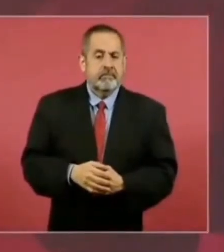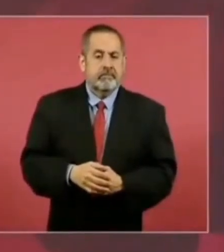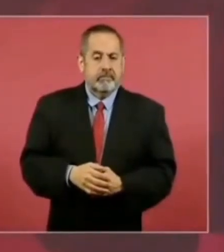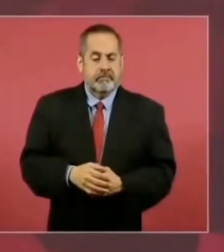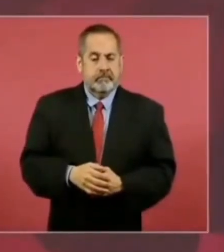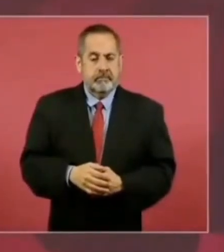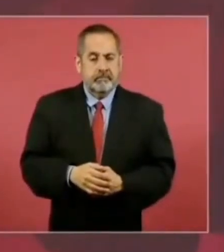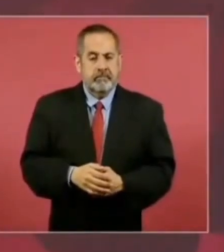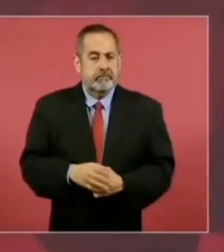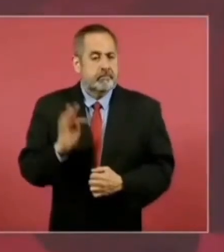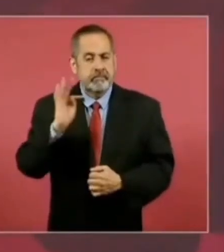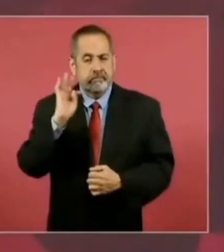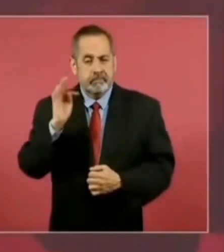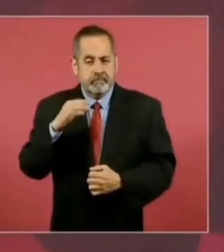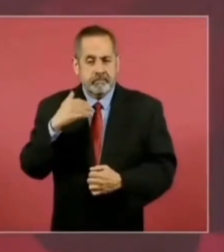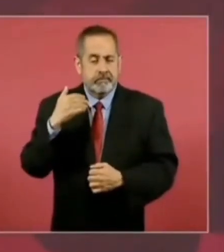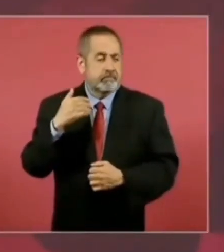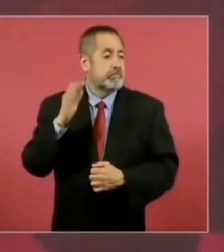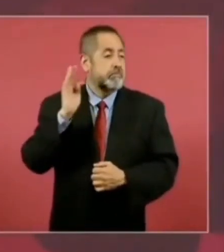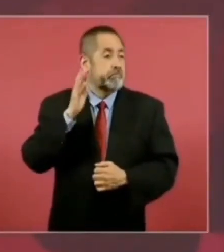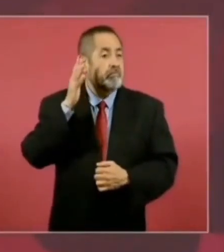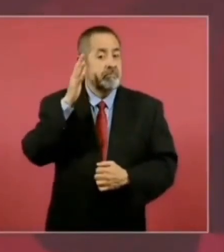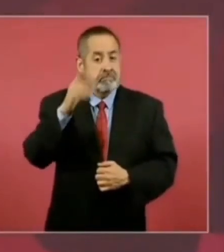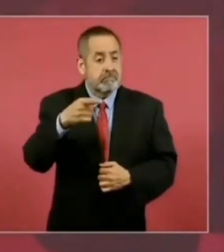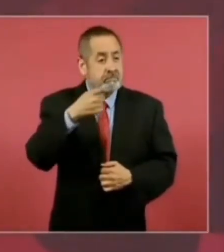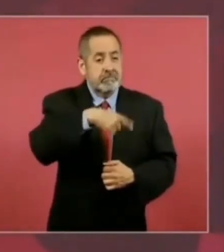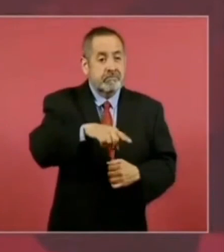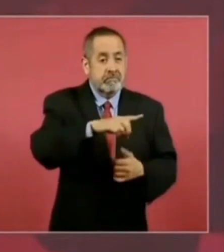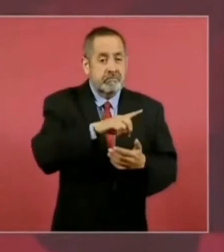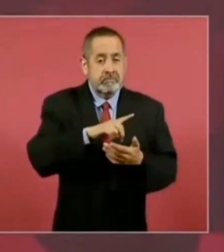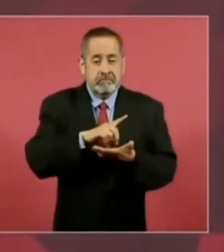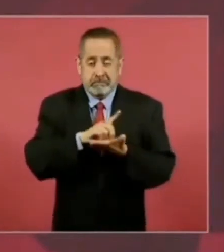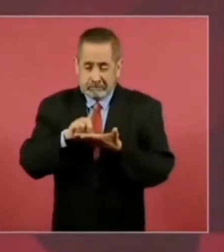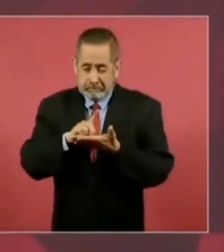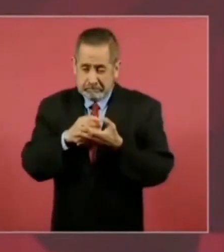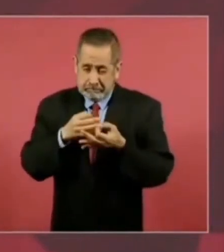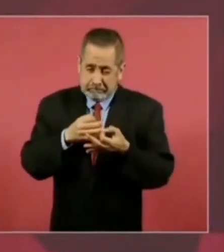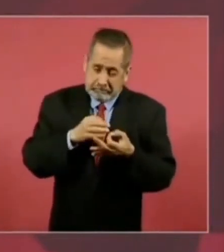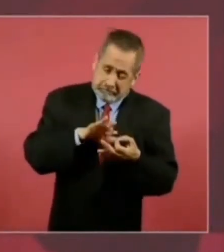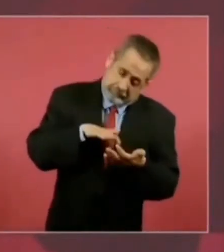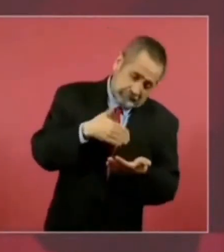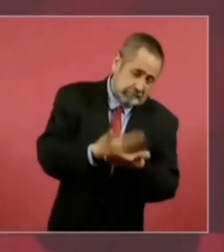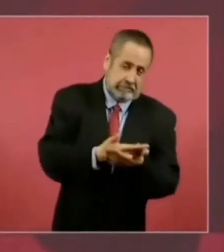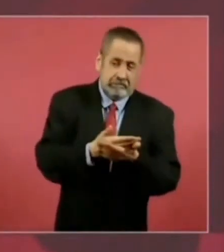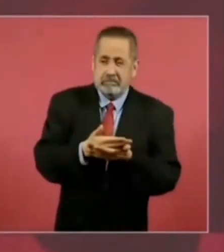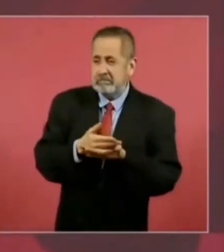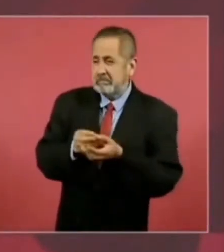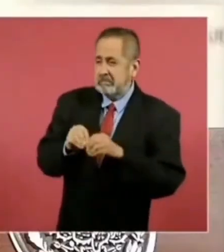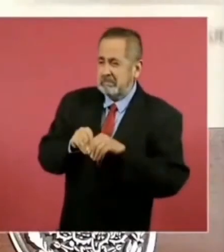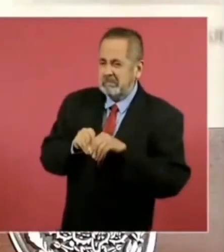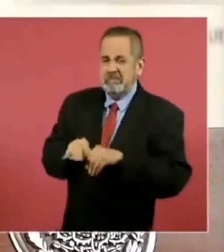una pandemia de consumo de droga en nuestros jóvenes.